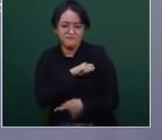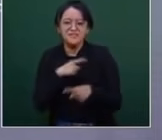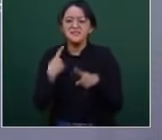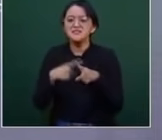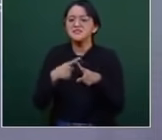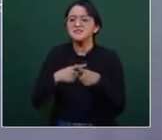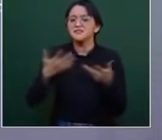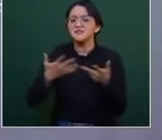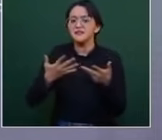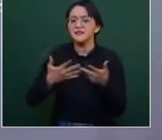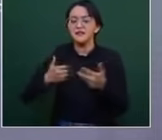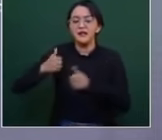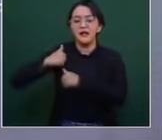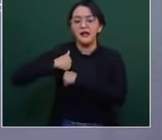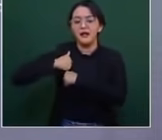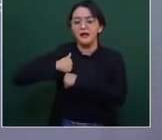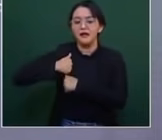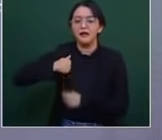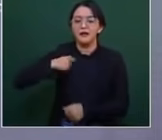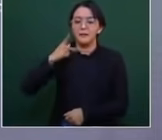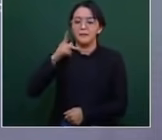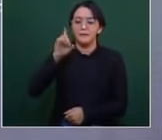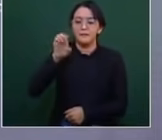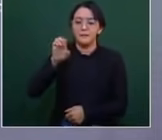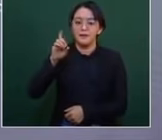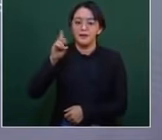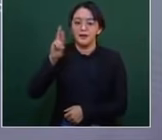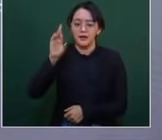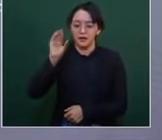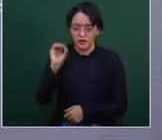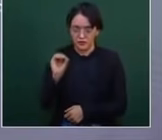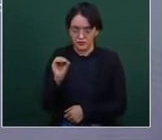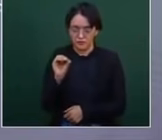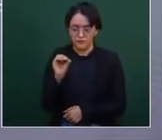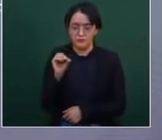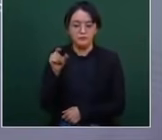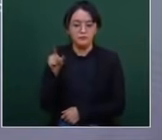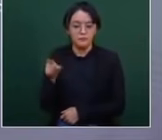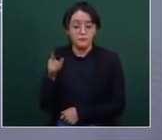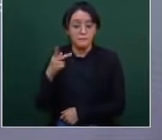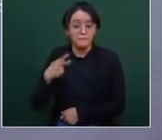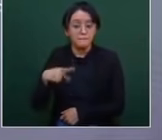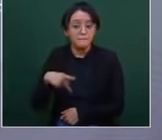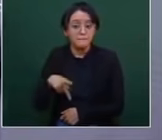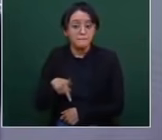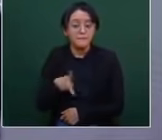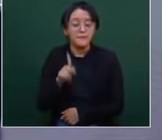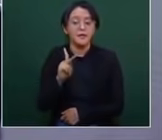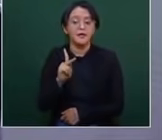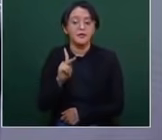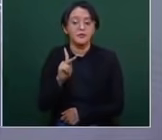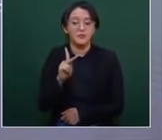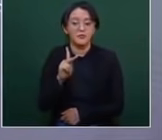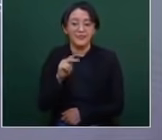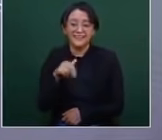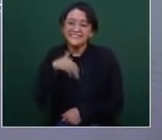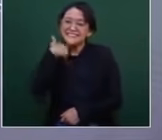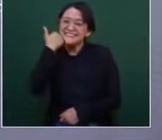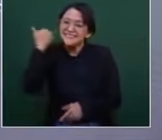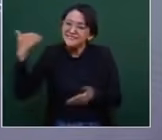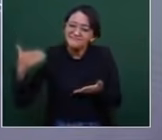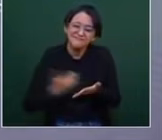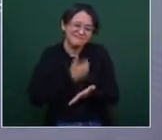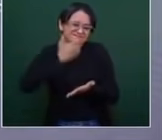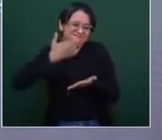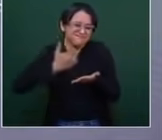fragata Pedro Sáenz de Baranda. Sin embargo, los intentos de reconquista continuaron